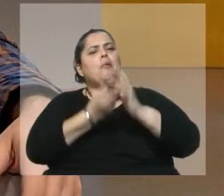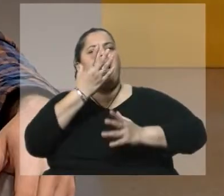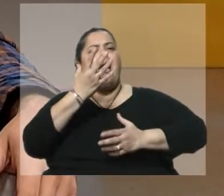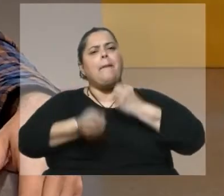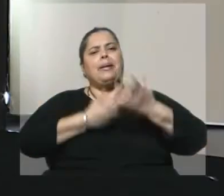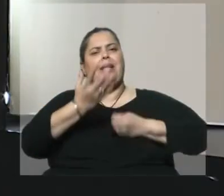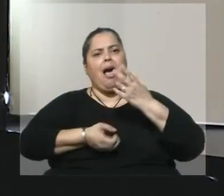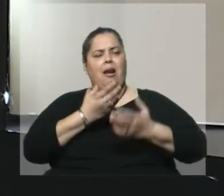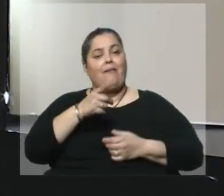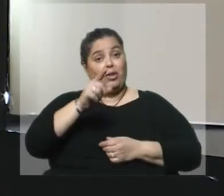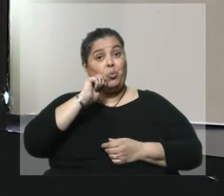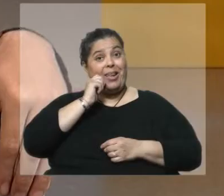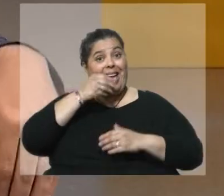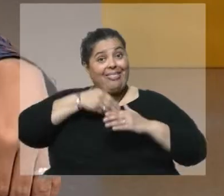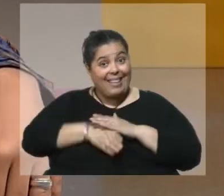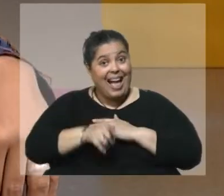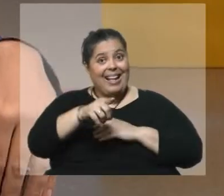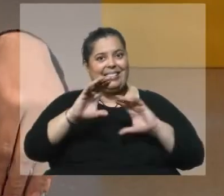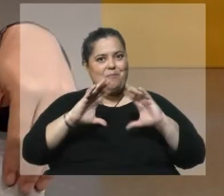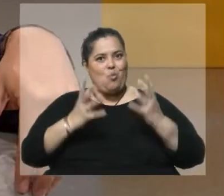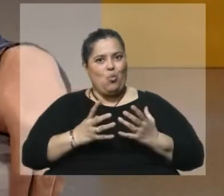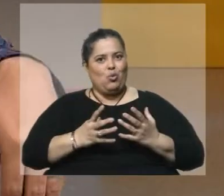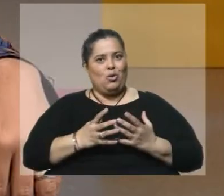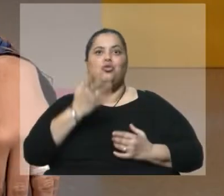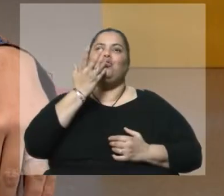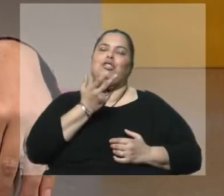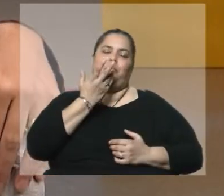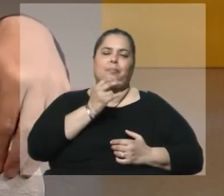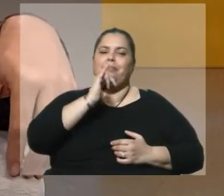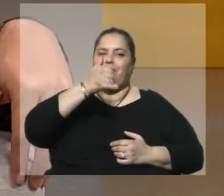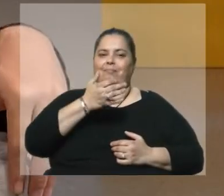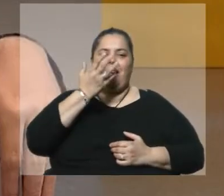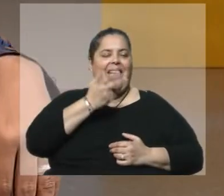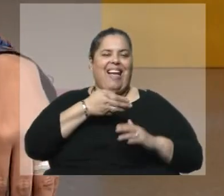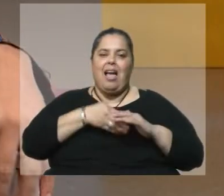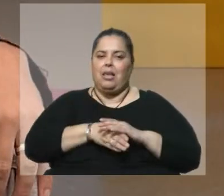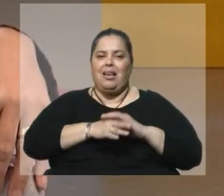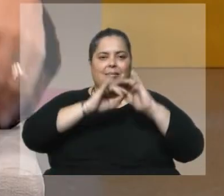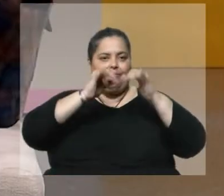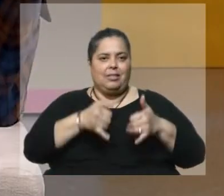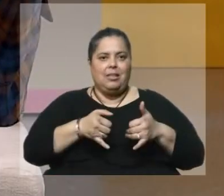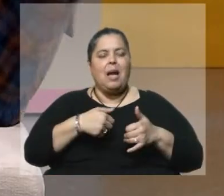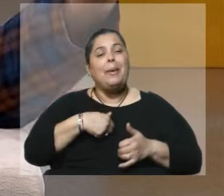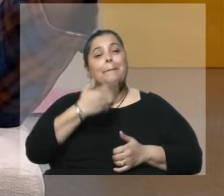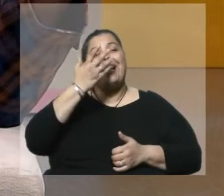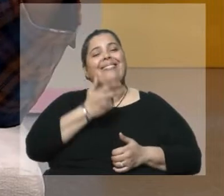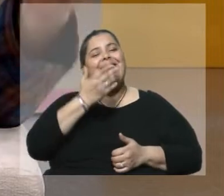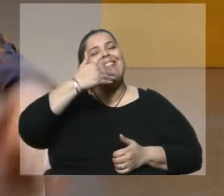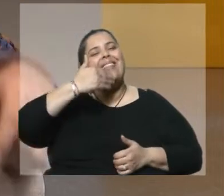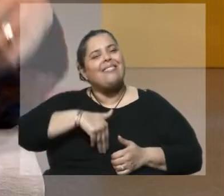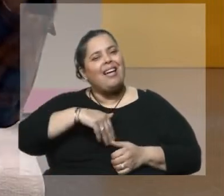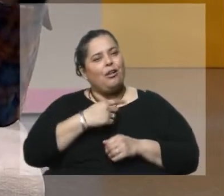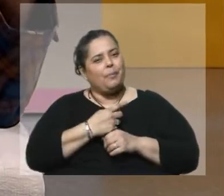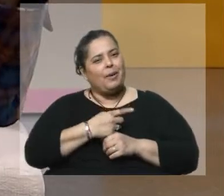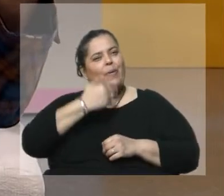¿Te gustaría entrar en ese mundo? Sí, me encantaría, sí. Me encantaría y me encantaría entenderlo.